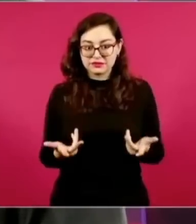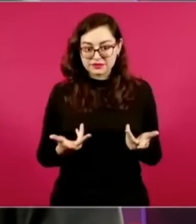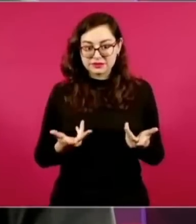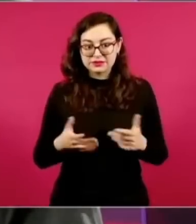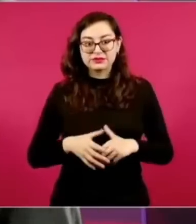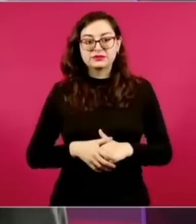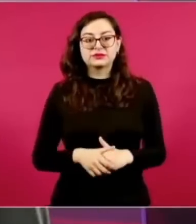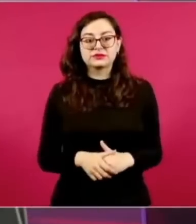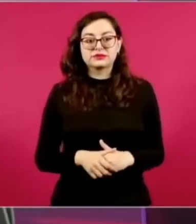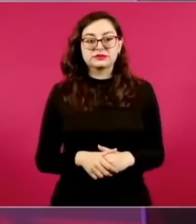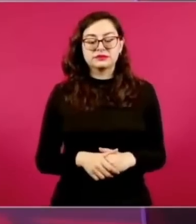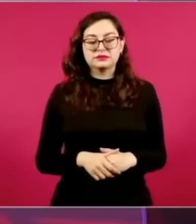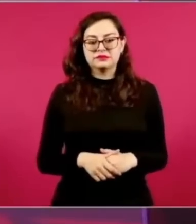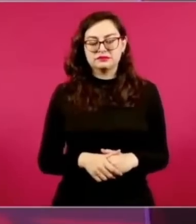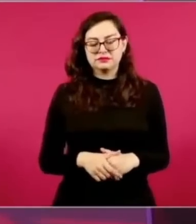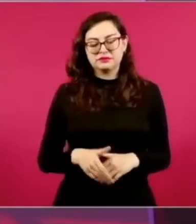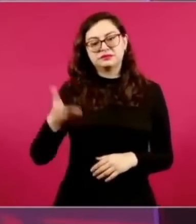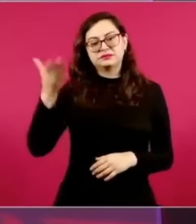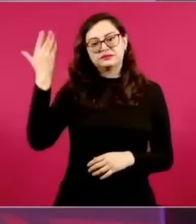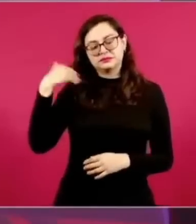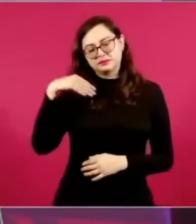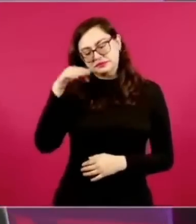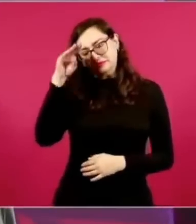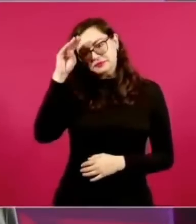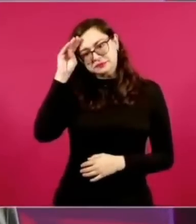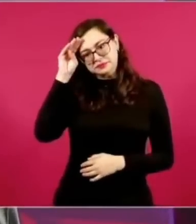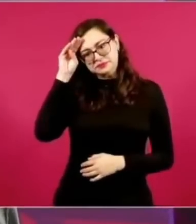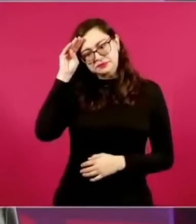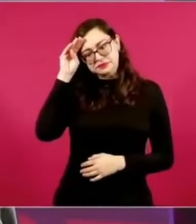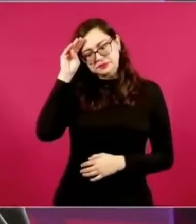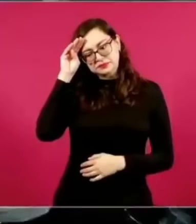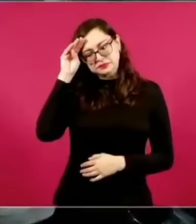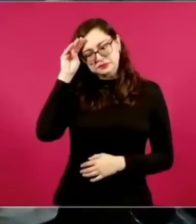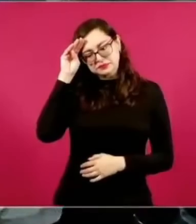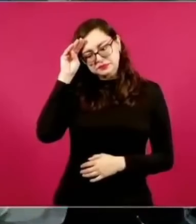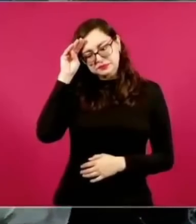entender, no se podía